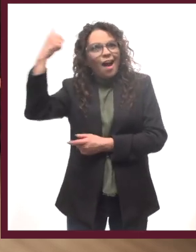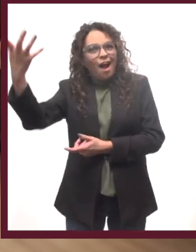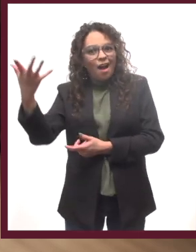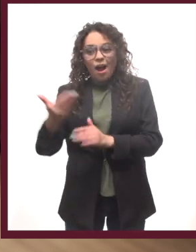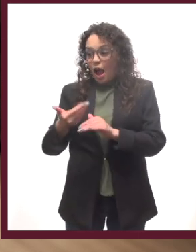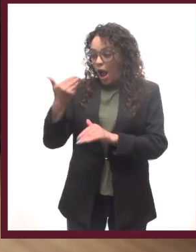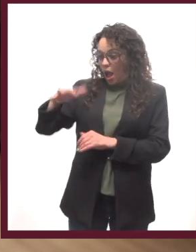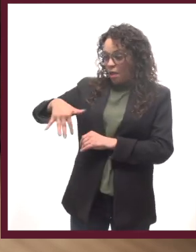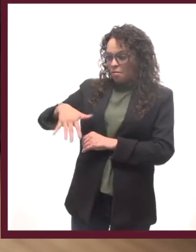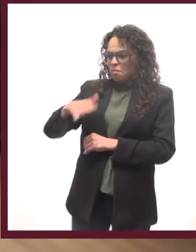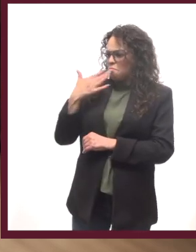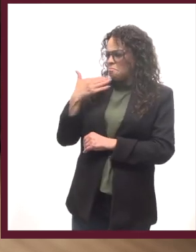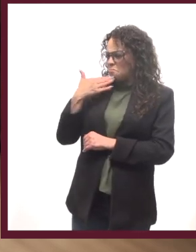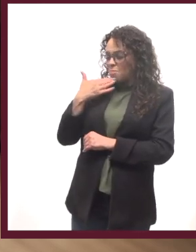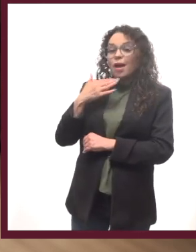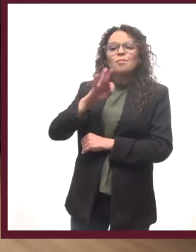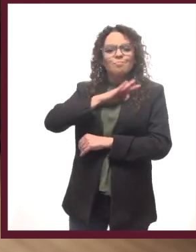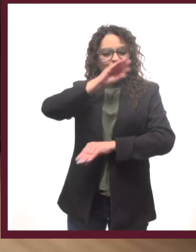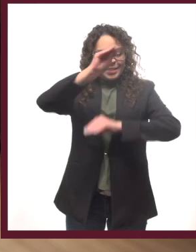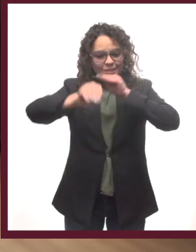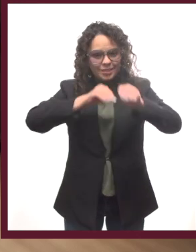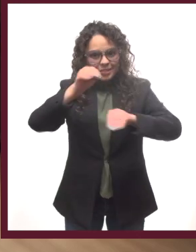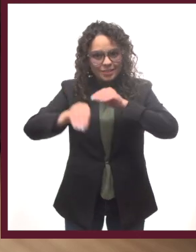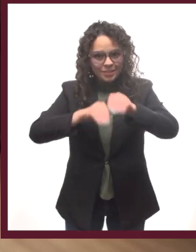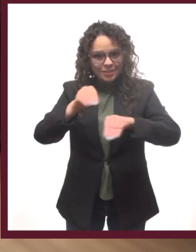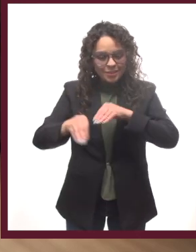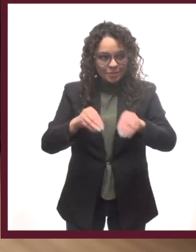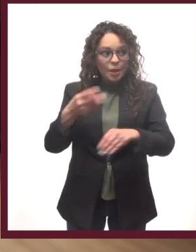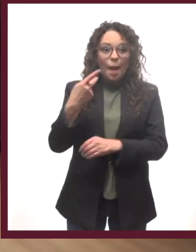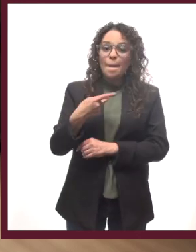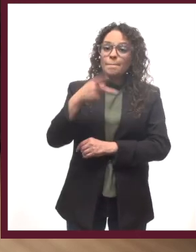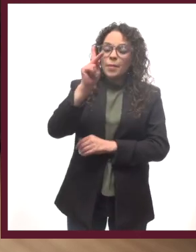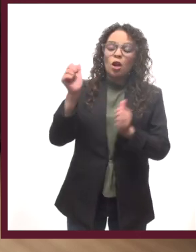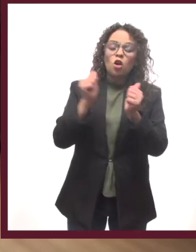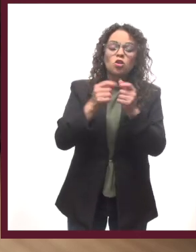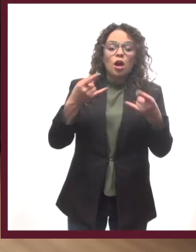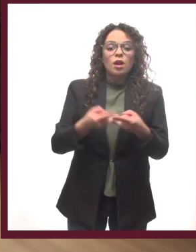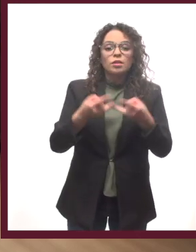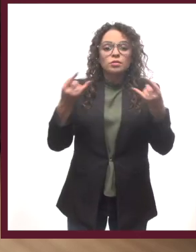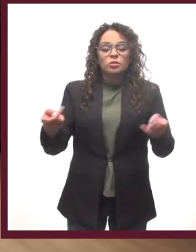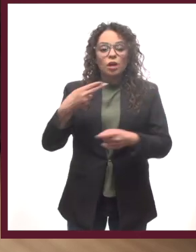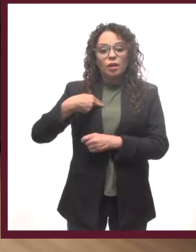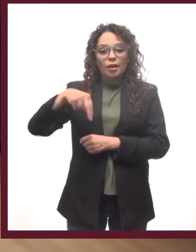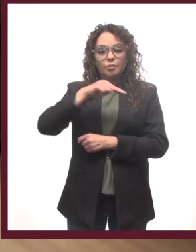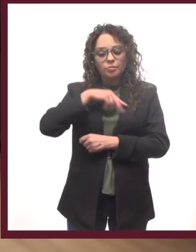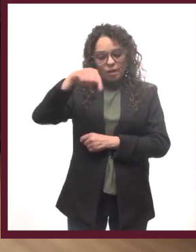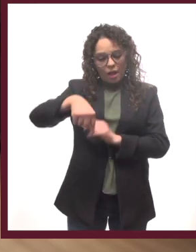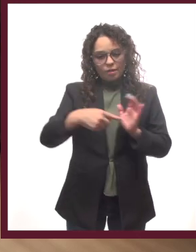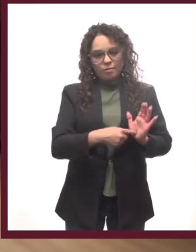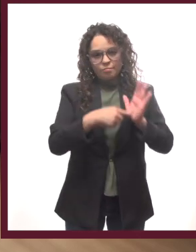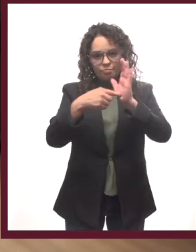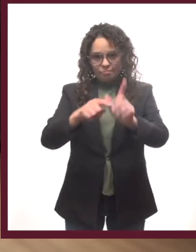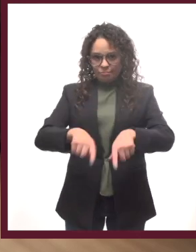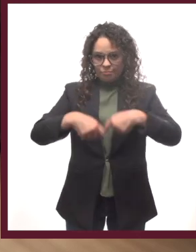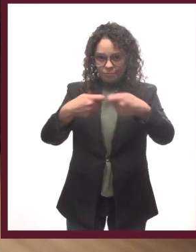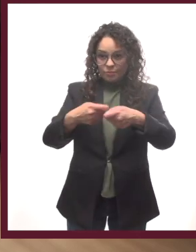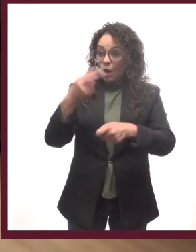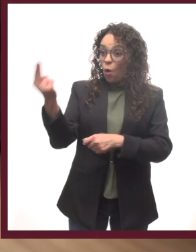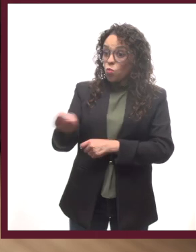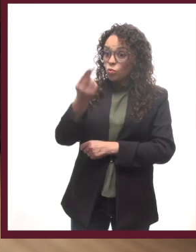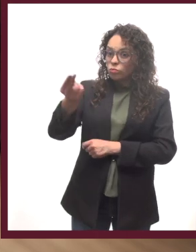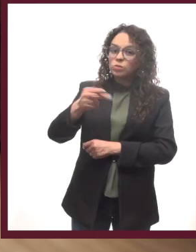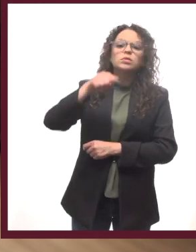nada, nosotros vamos a hacer un ejercicio inspirado en el efecto Kuleshov, pero partiendo de una historia que nosotros les vamos a